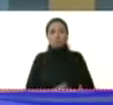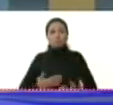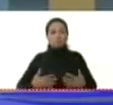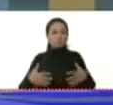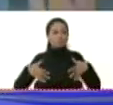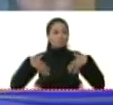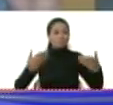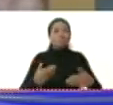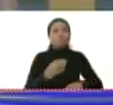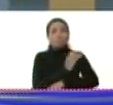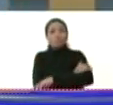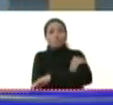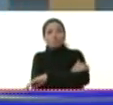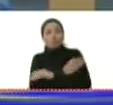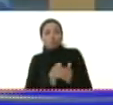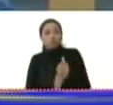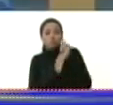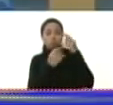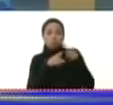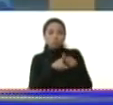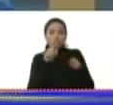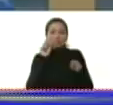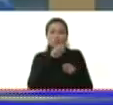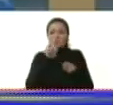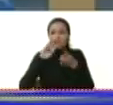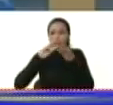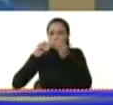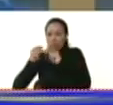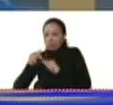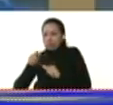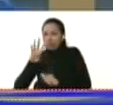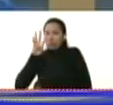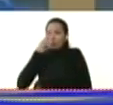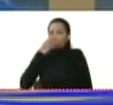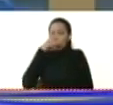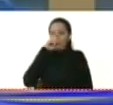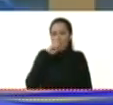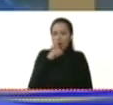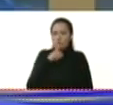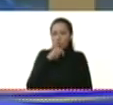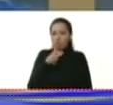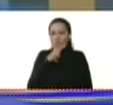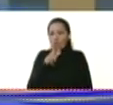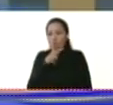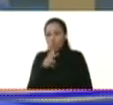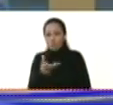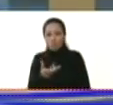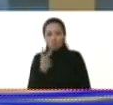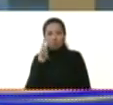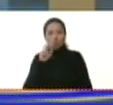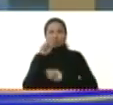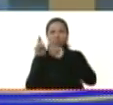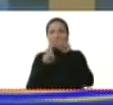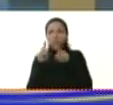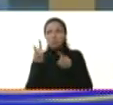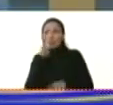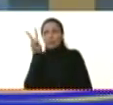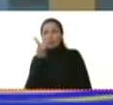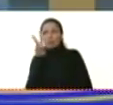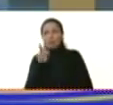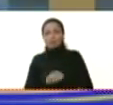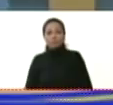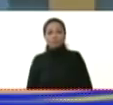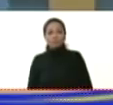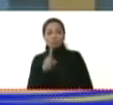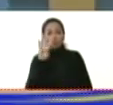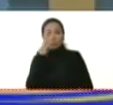Entregarle a la derecha el poder legislativo. Mira todo el daño que han hecho en 4 años. Yo le pregunto a Venezuela, ¿en